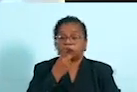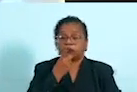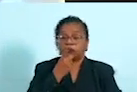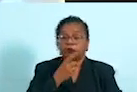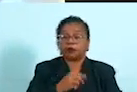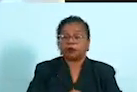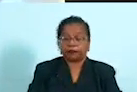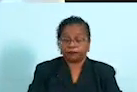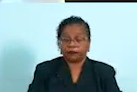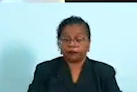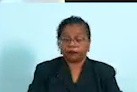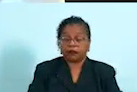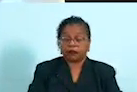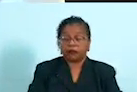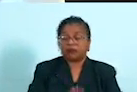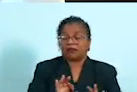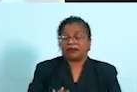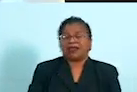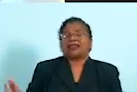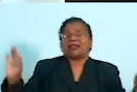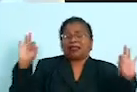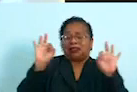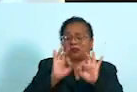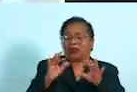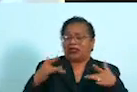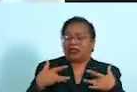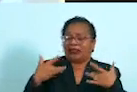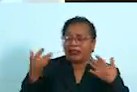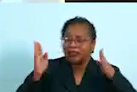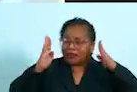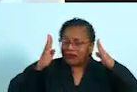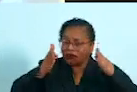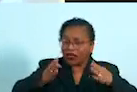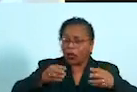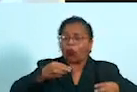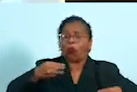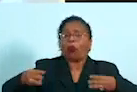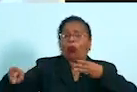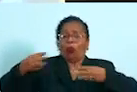desean combatir el cambio climático. Nosotros contribuimos